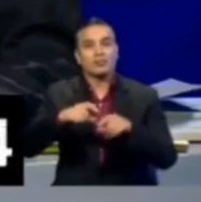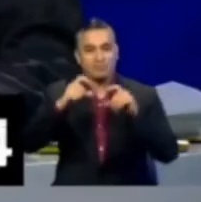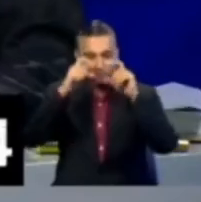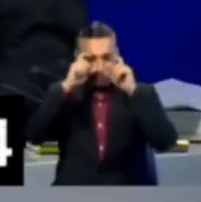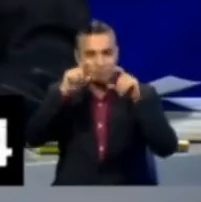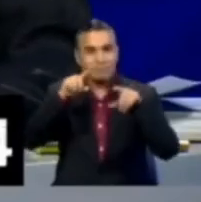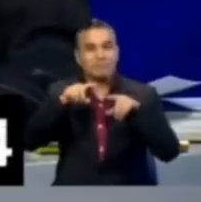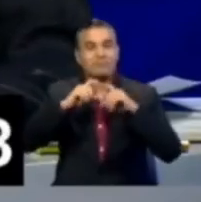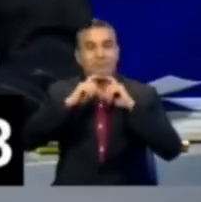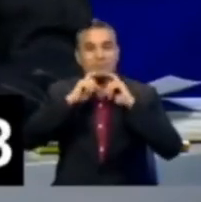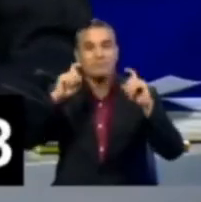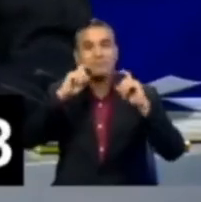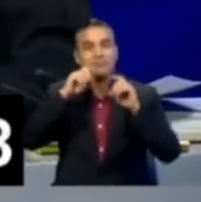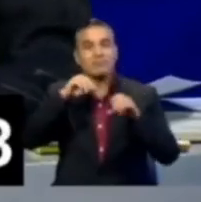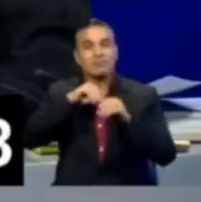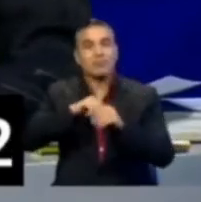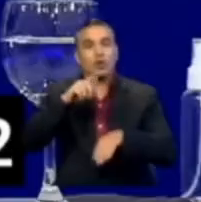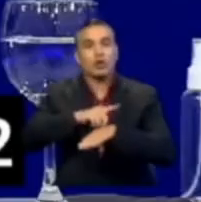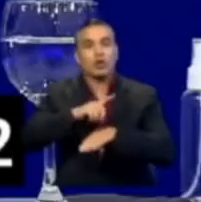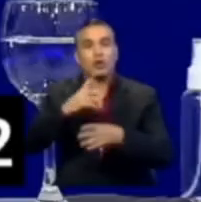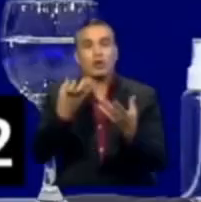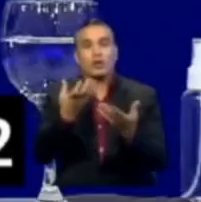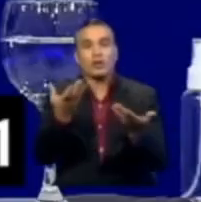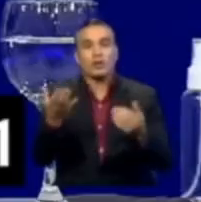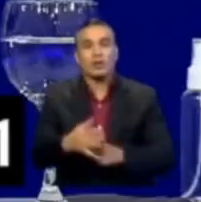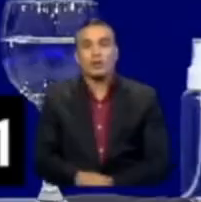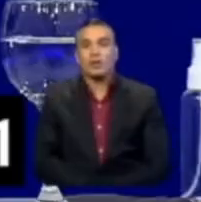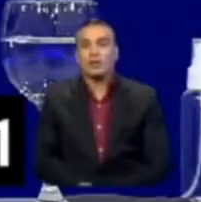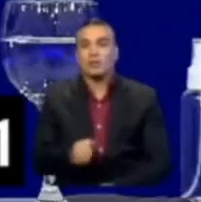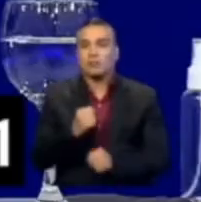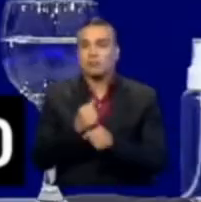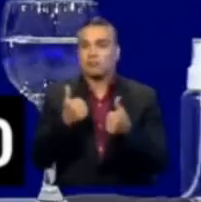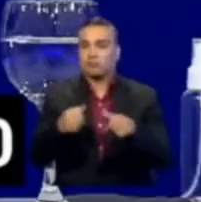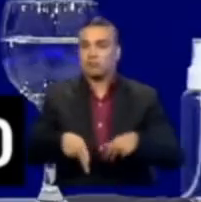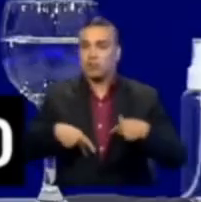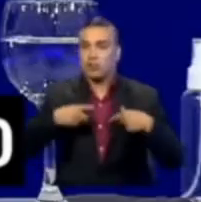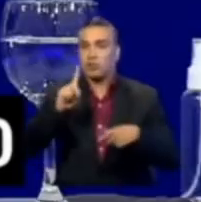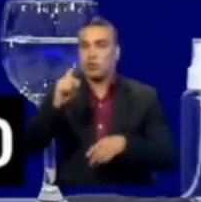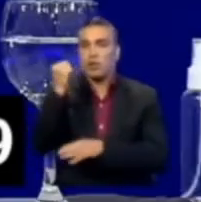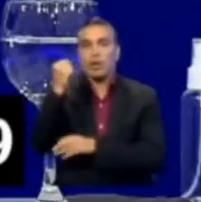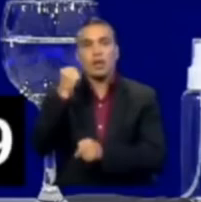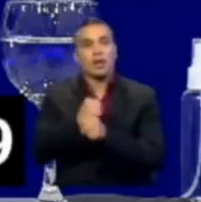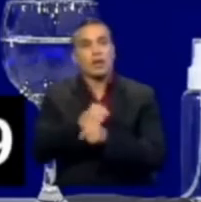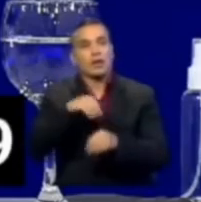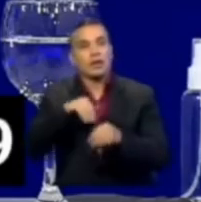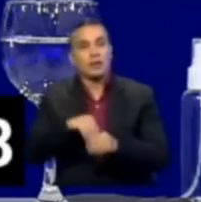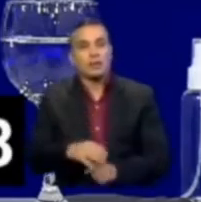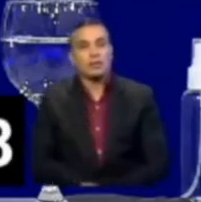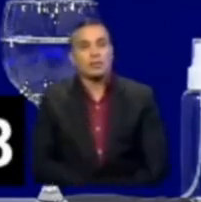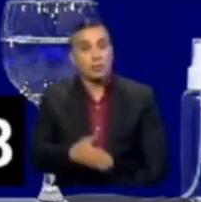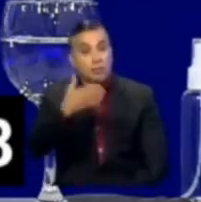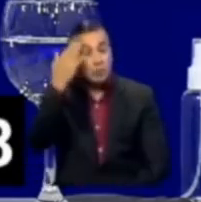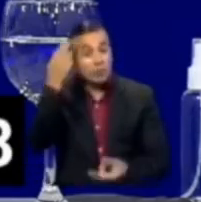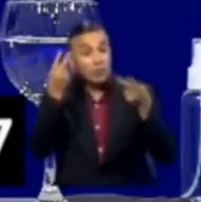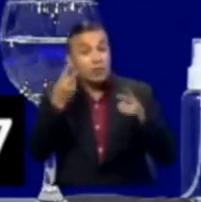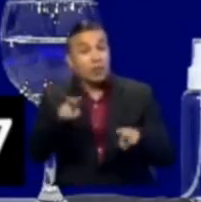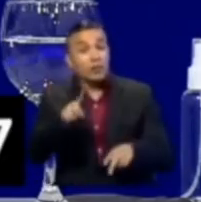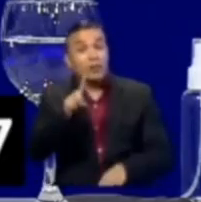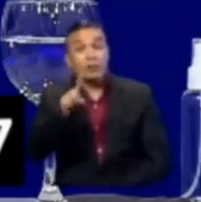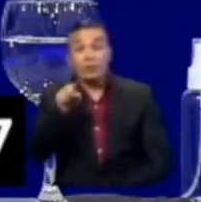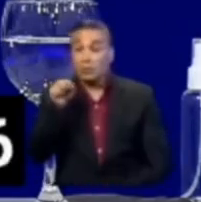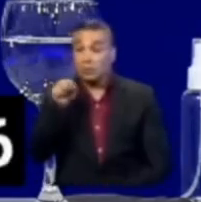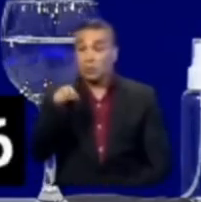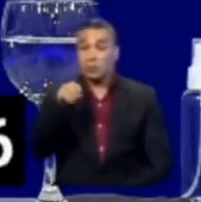las protestas de los médicos que querían justamente dignidad en sus derechos laborales. Se olvida también que